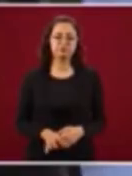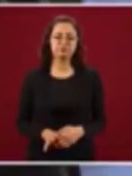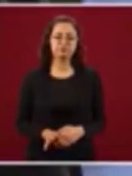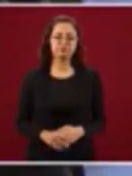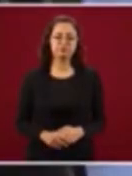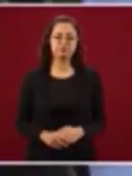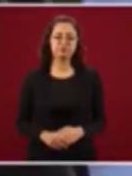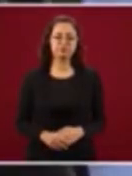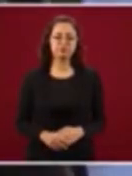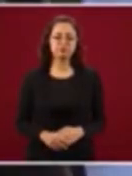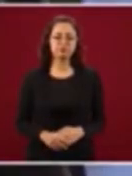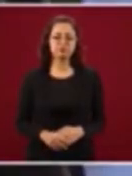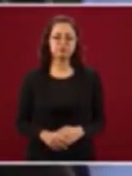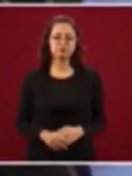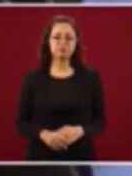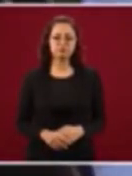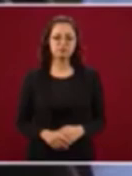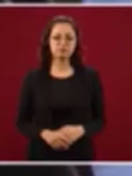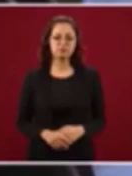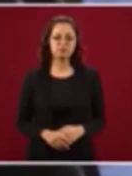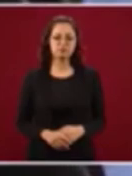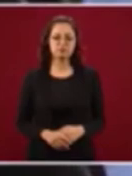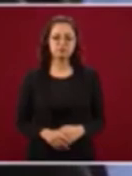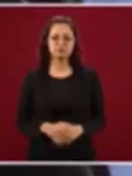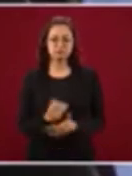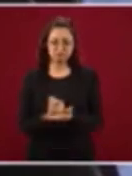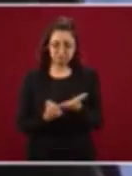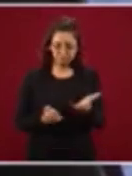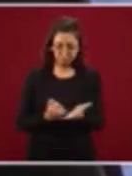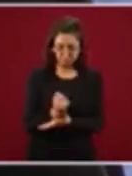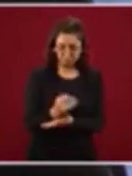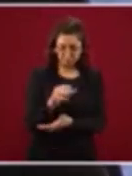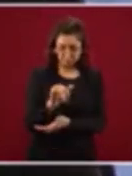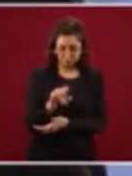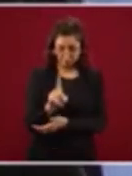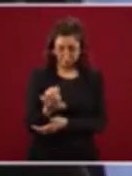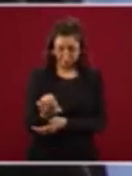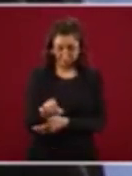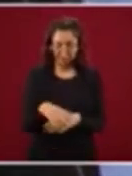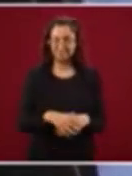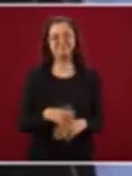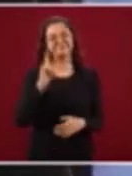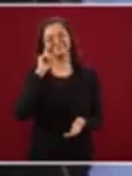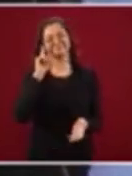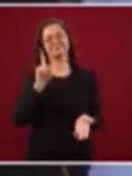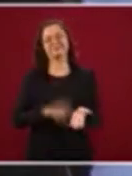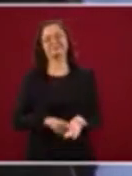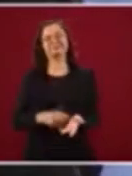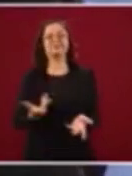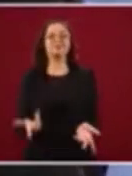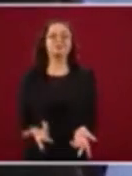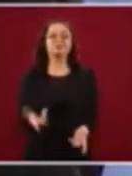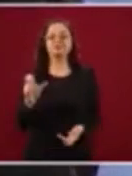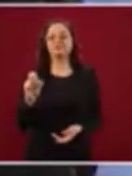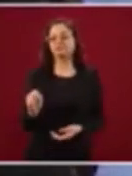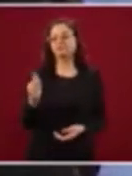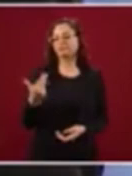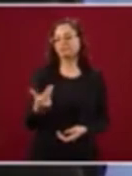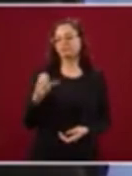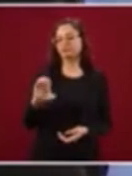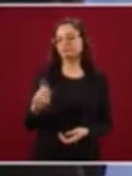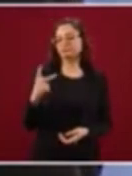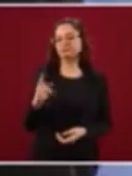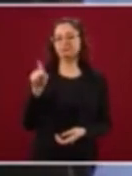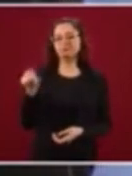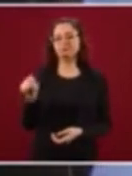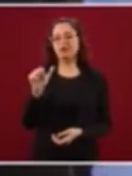la decisión fuese de mí. O sea, también. O sea, ni modo que el secretario de Hacienda de Arturo